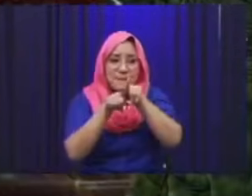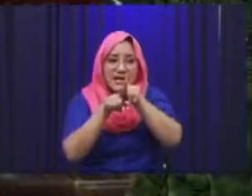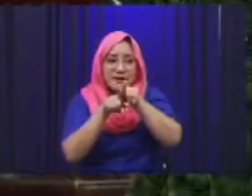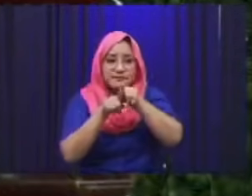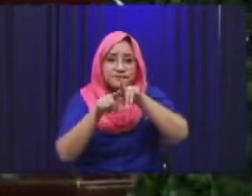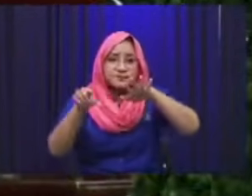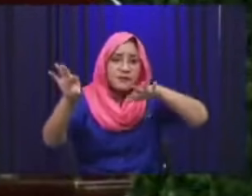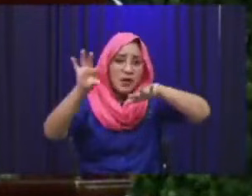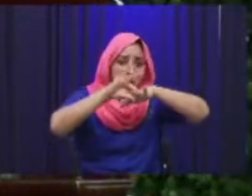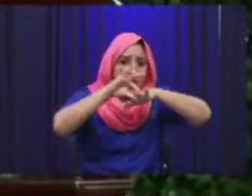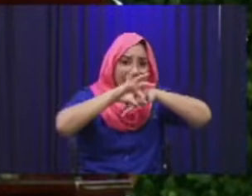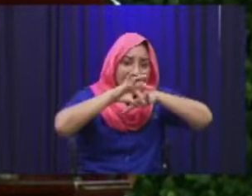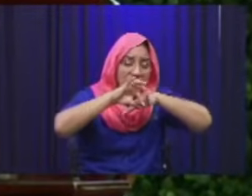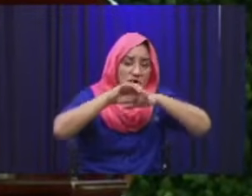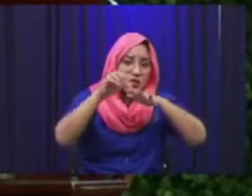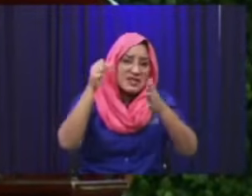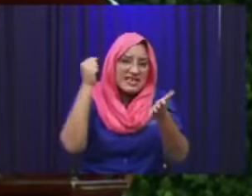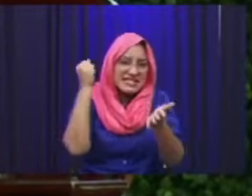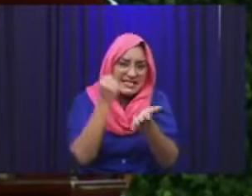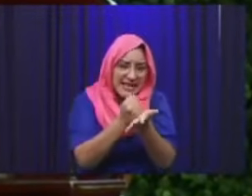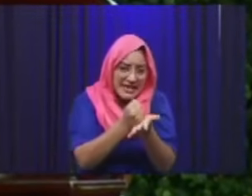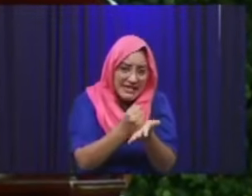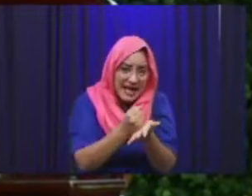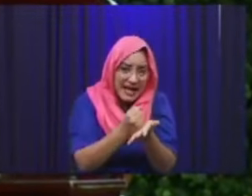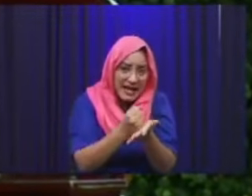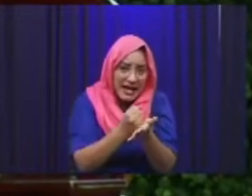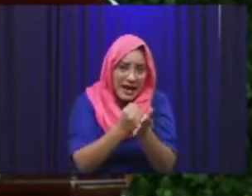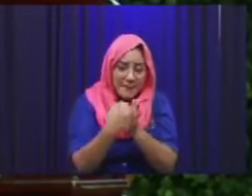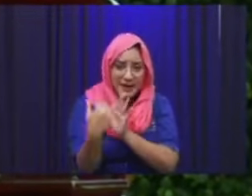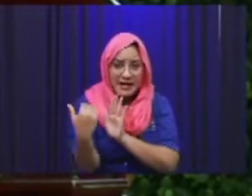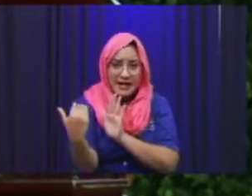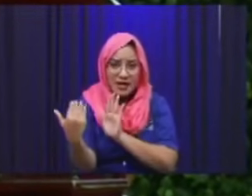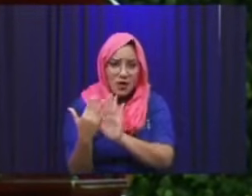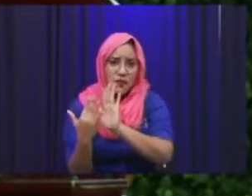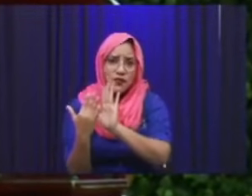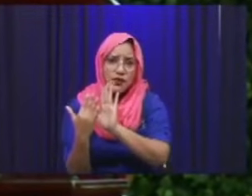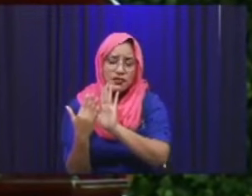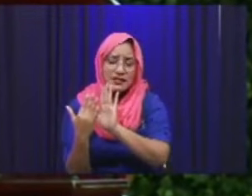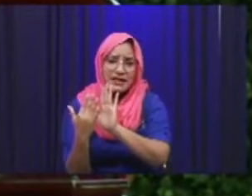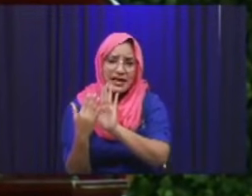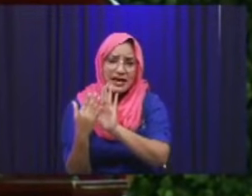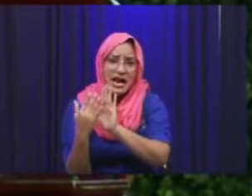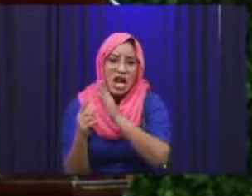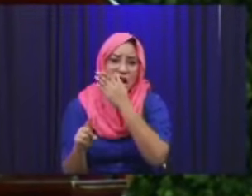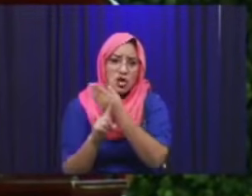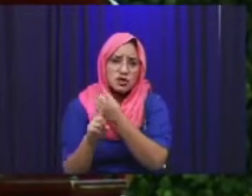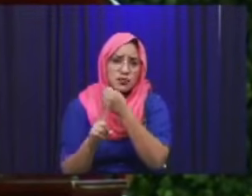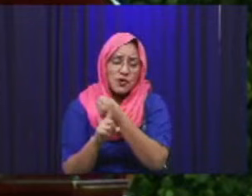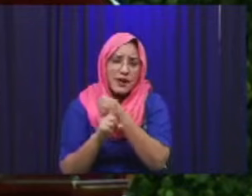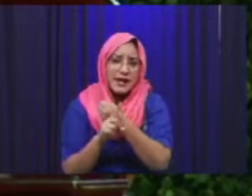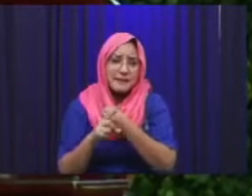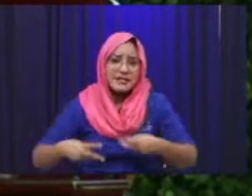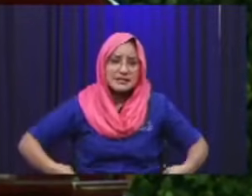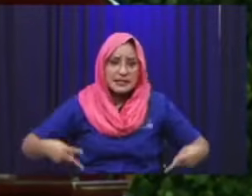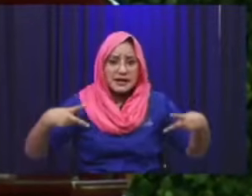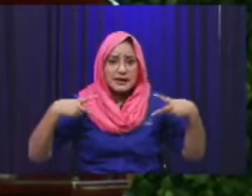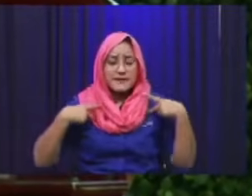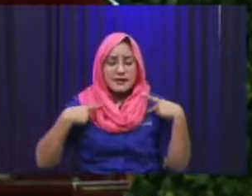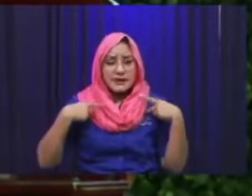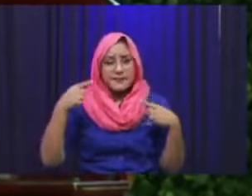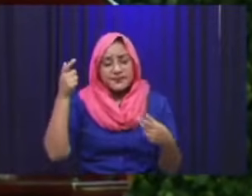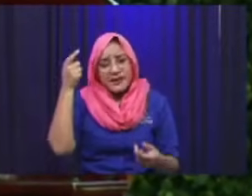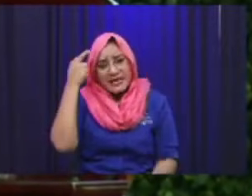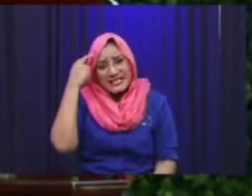sellar señor para que puedan enfrentar las vicisitudes de la vida sabiendo que